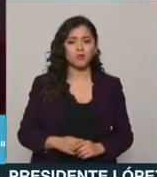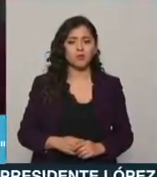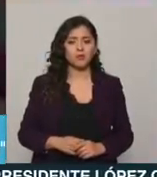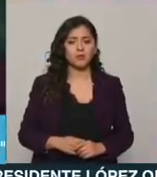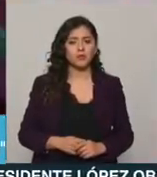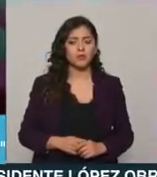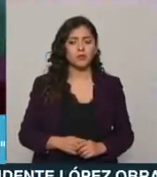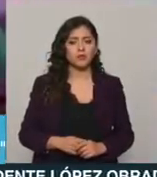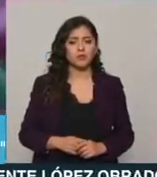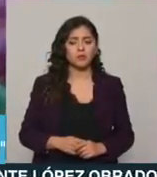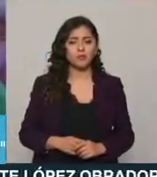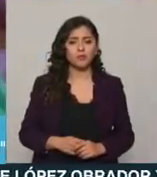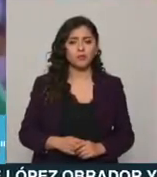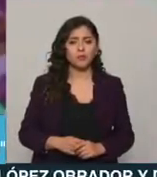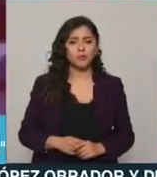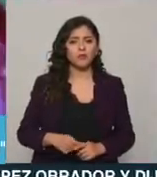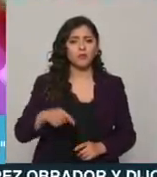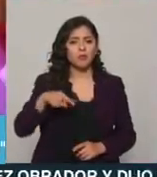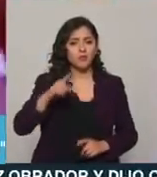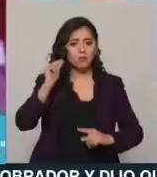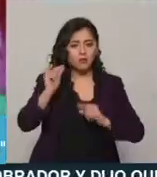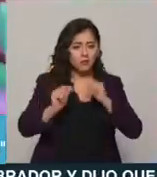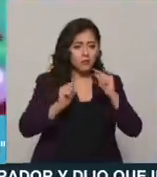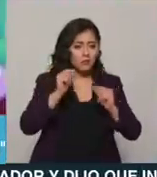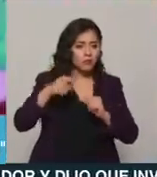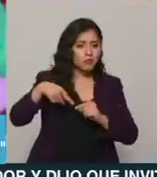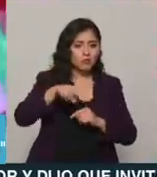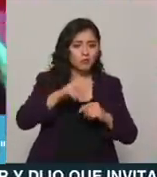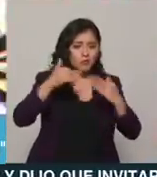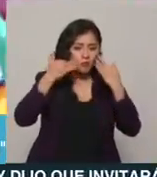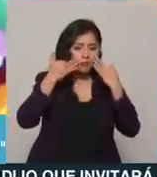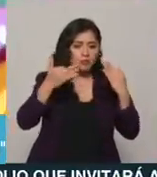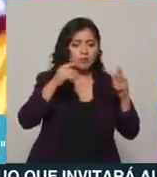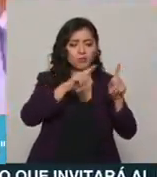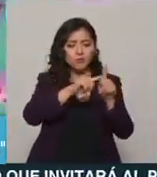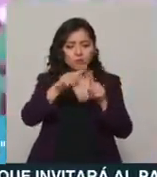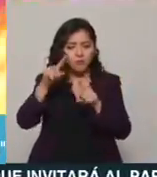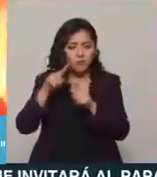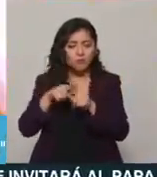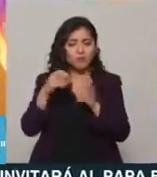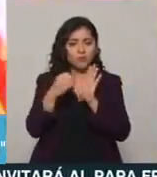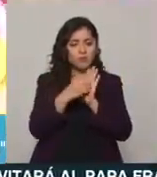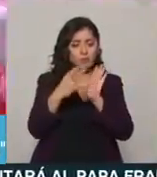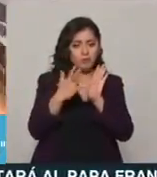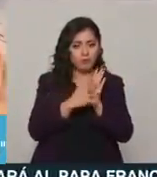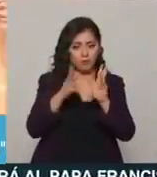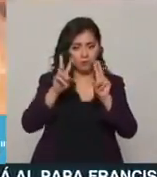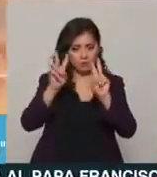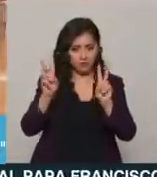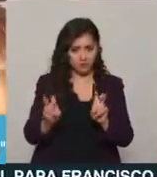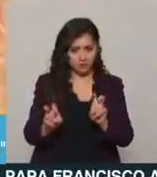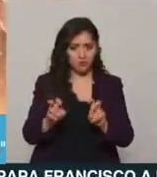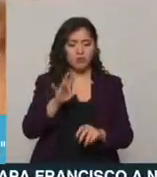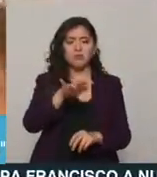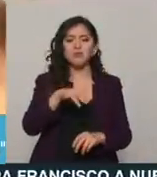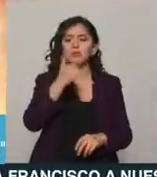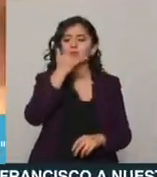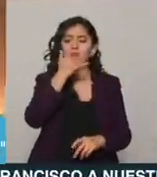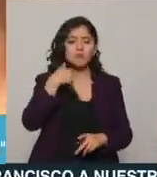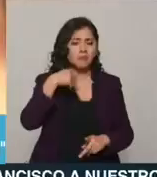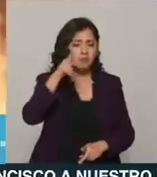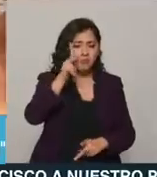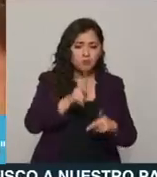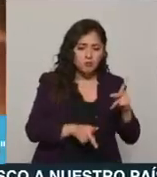una muestra que incluye 7 piezas de diferentes temas, ¿no? Y algunos... Ari, perdón que te interrumpa,